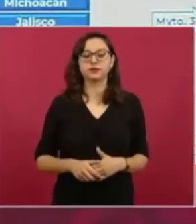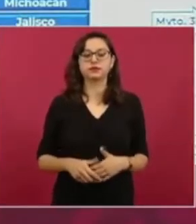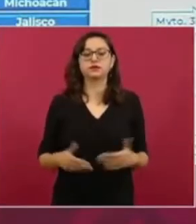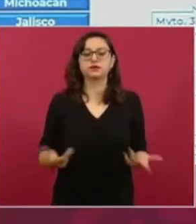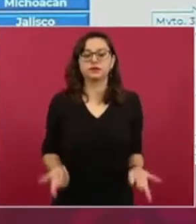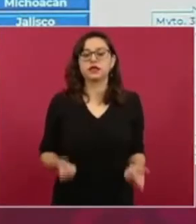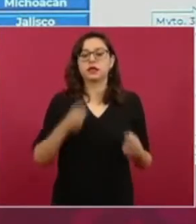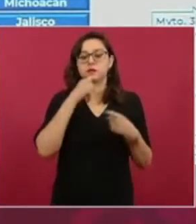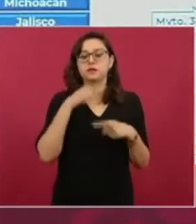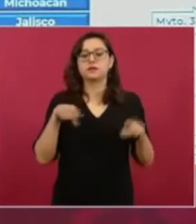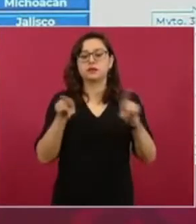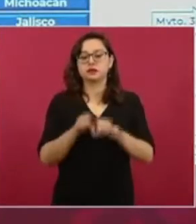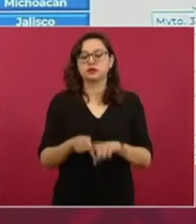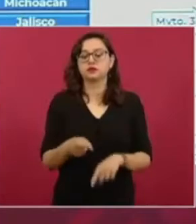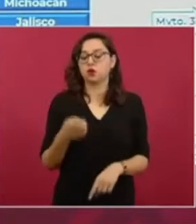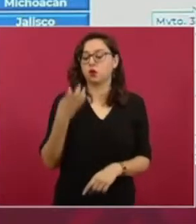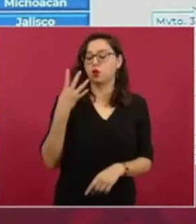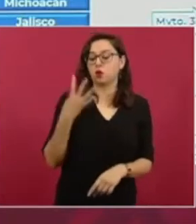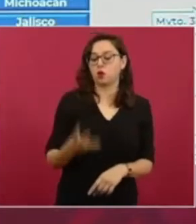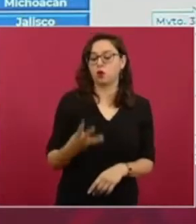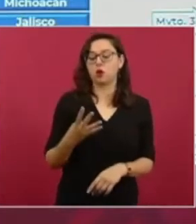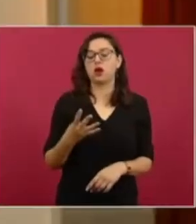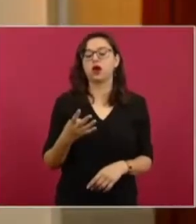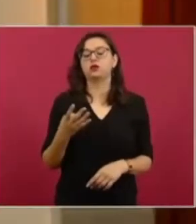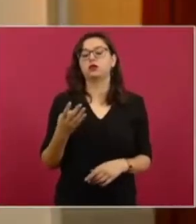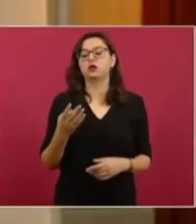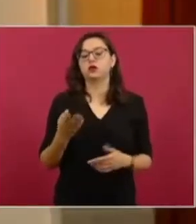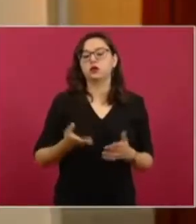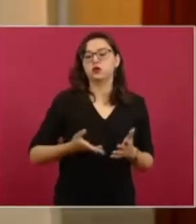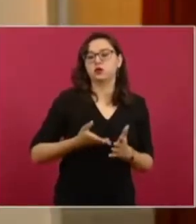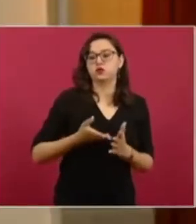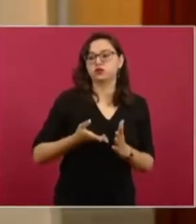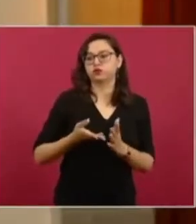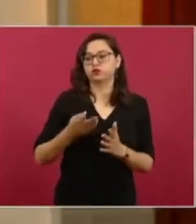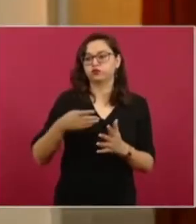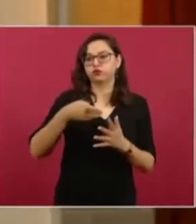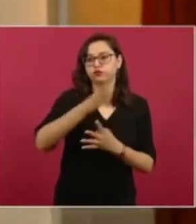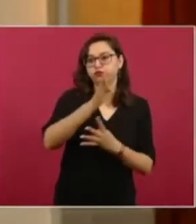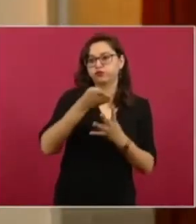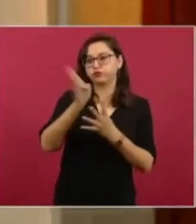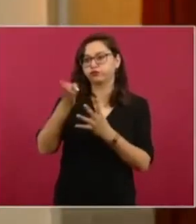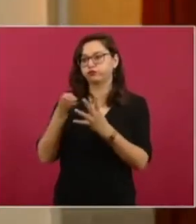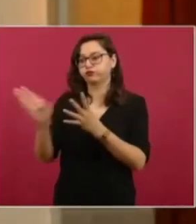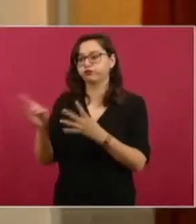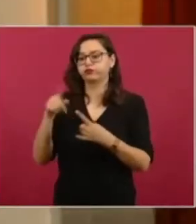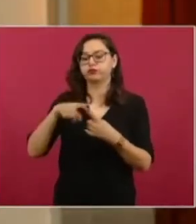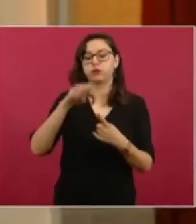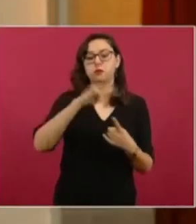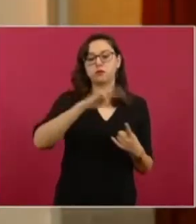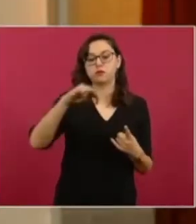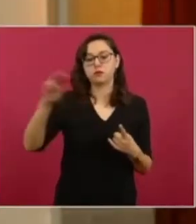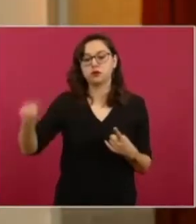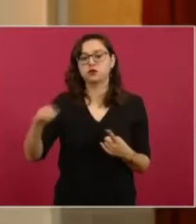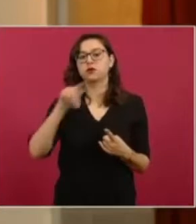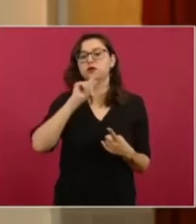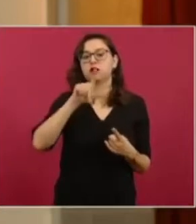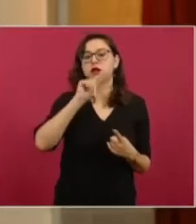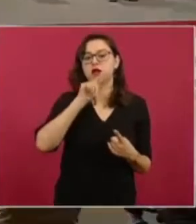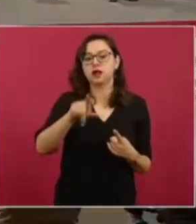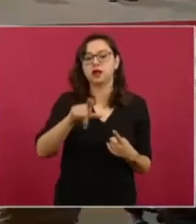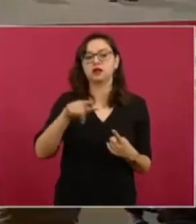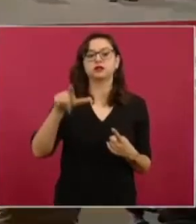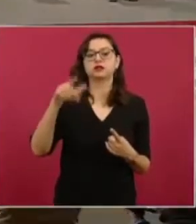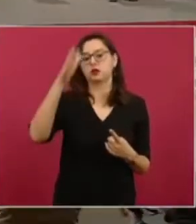vía terrestre a 9 entidades federativas. La ruta 1 cubrirá Michoacán, Jalisco y